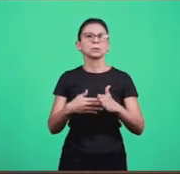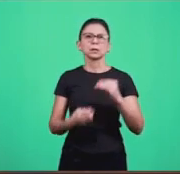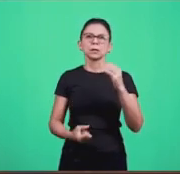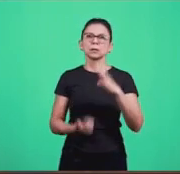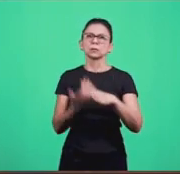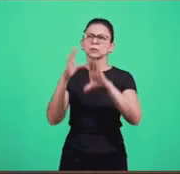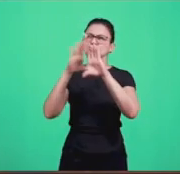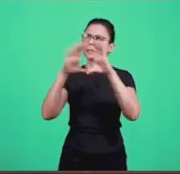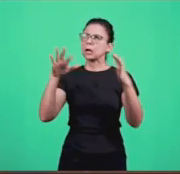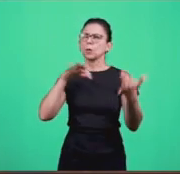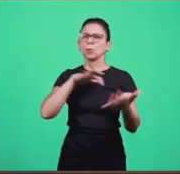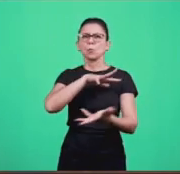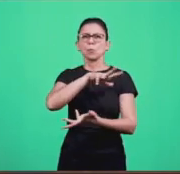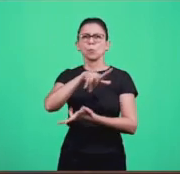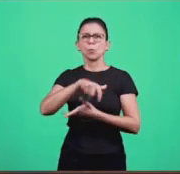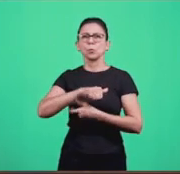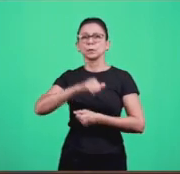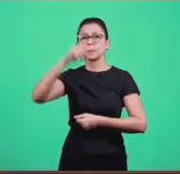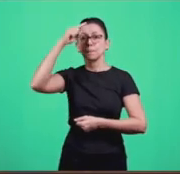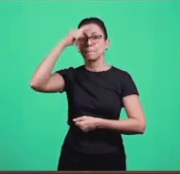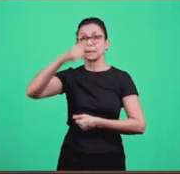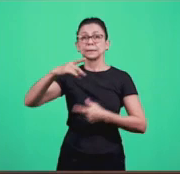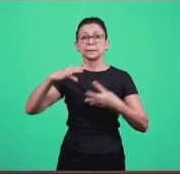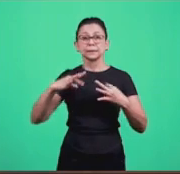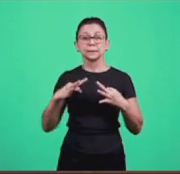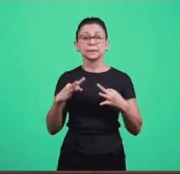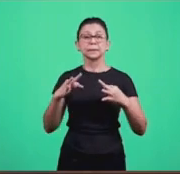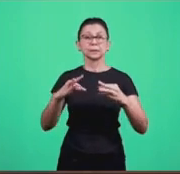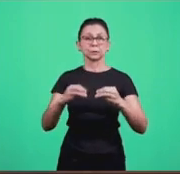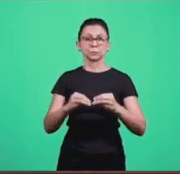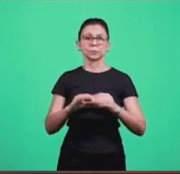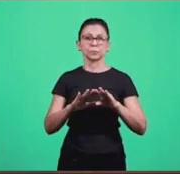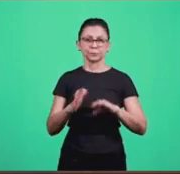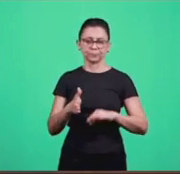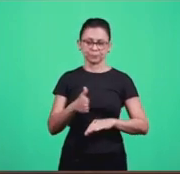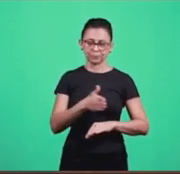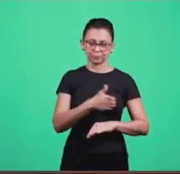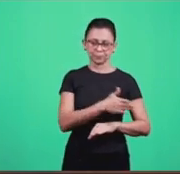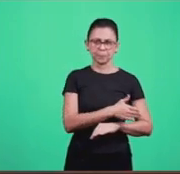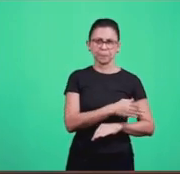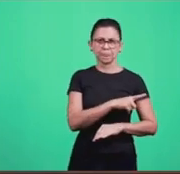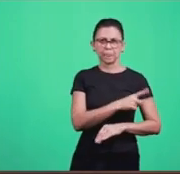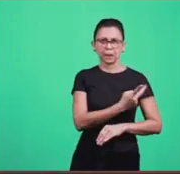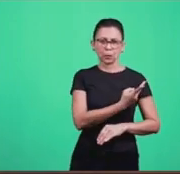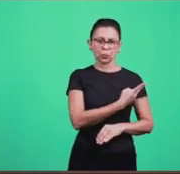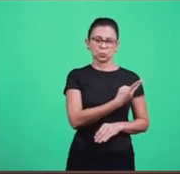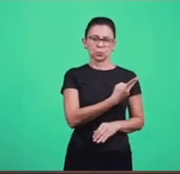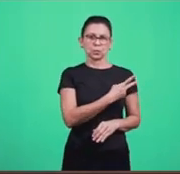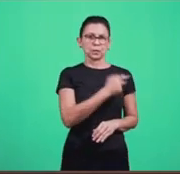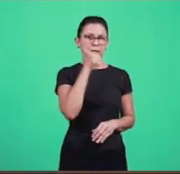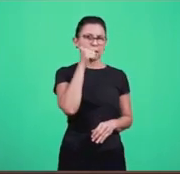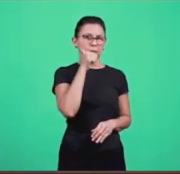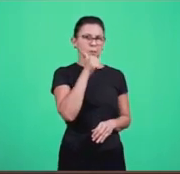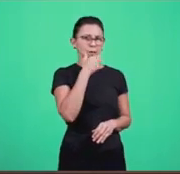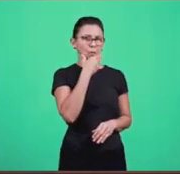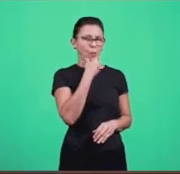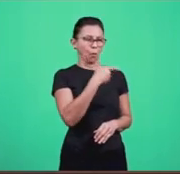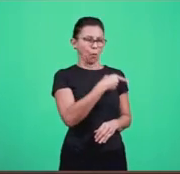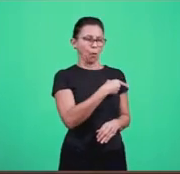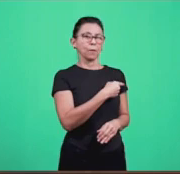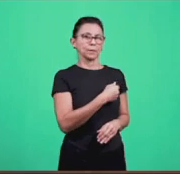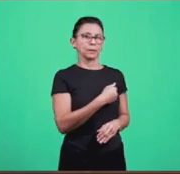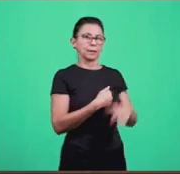Nosotros hemos cantado ese loor que Dios creó los cielos y la tierra. Él controla todo. Pero Acab y